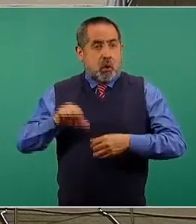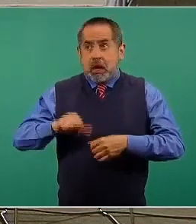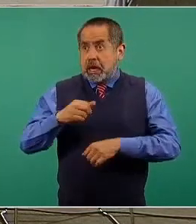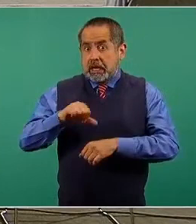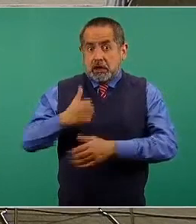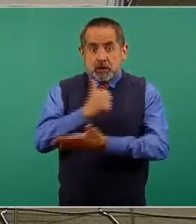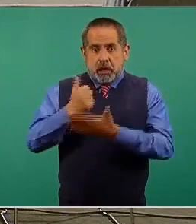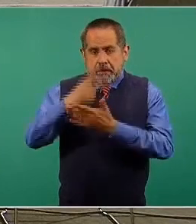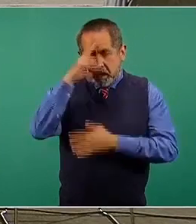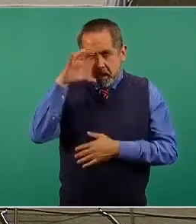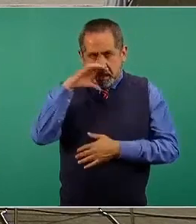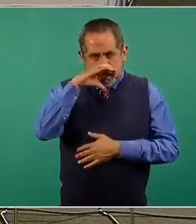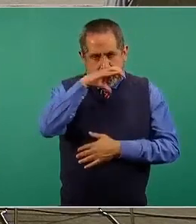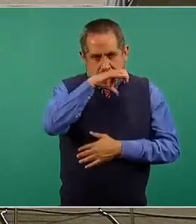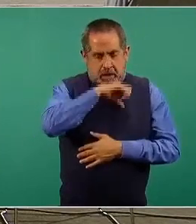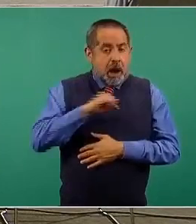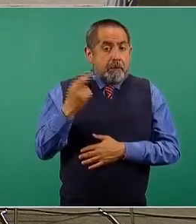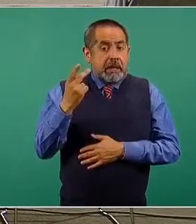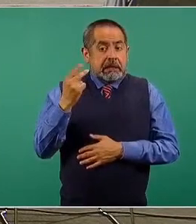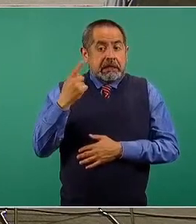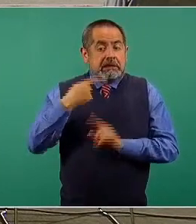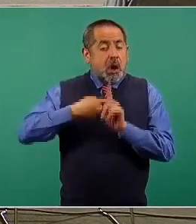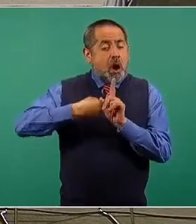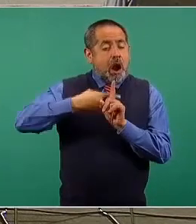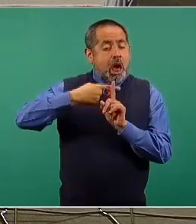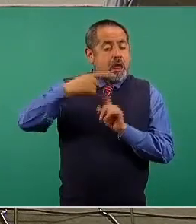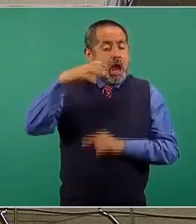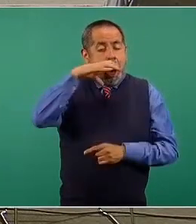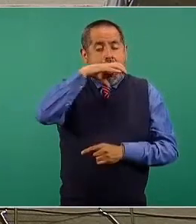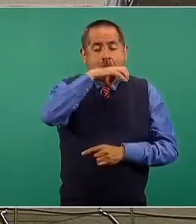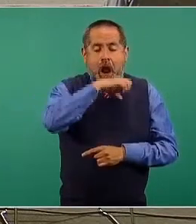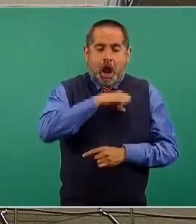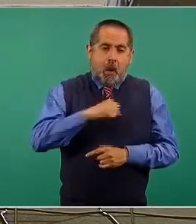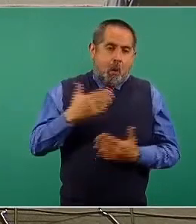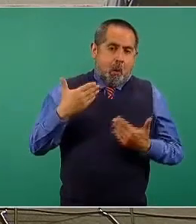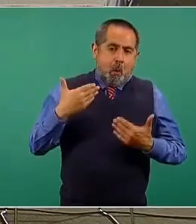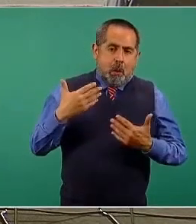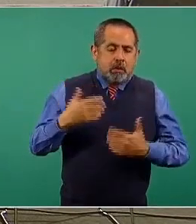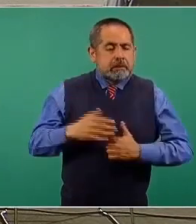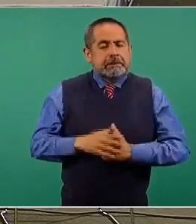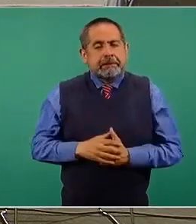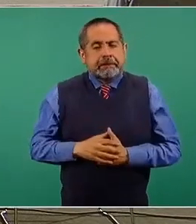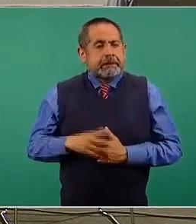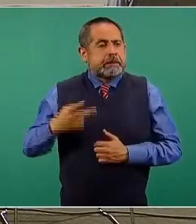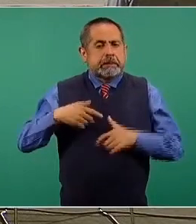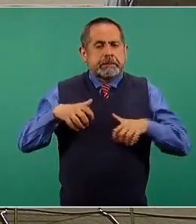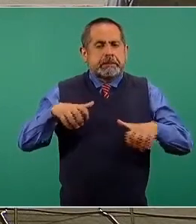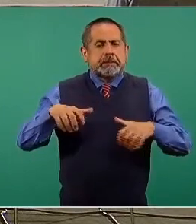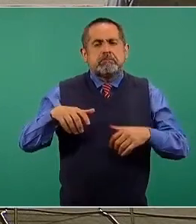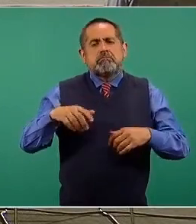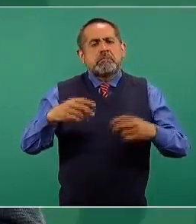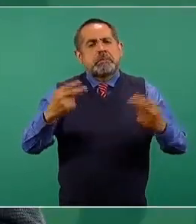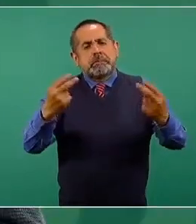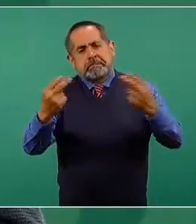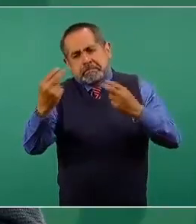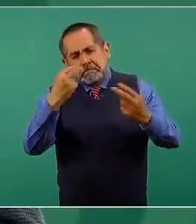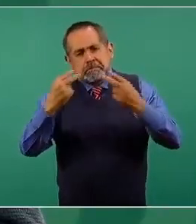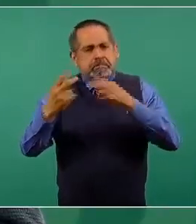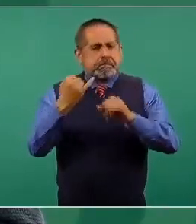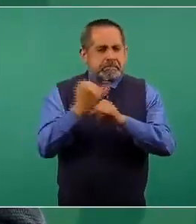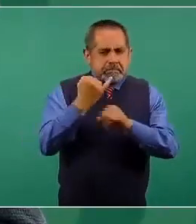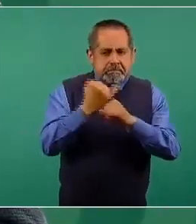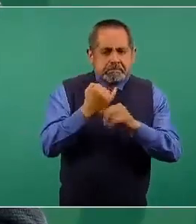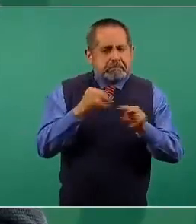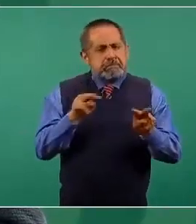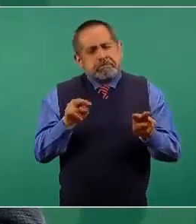Ciudad de México con 25 grados. Para todos los asistentes que nos siguen a través de las redes